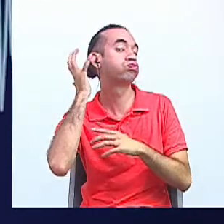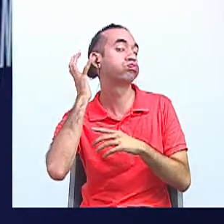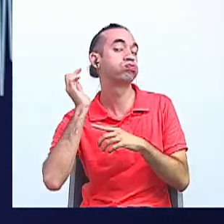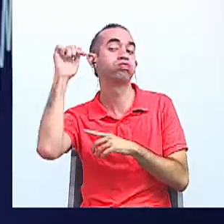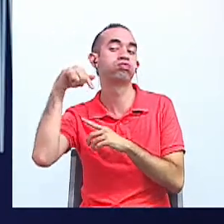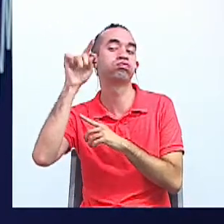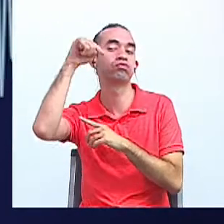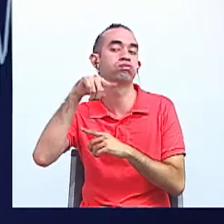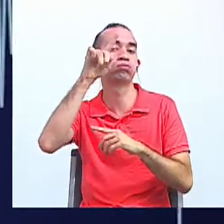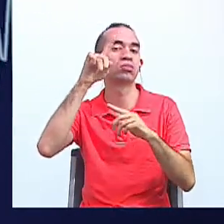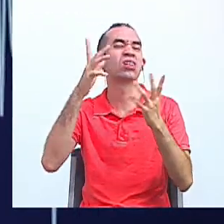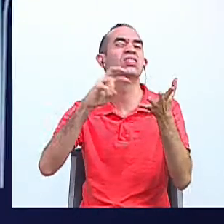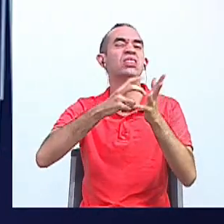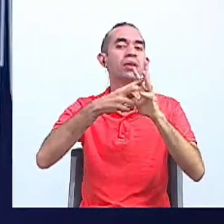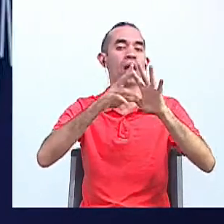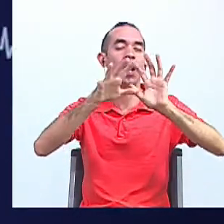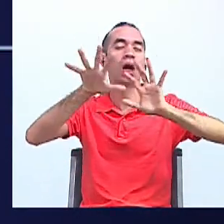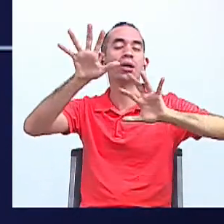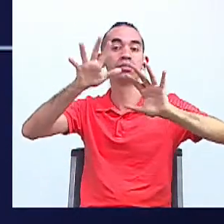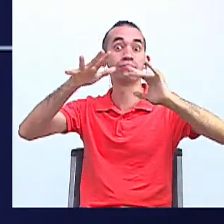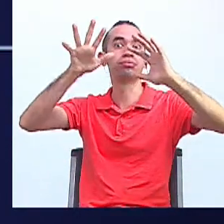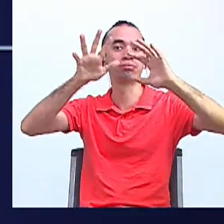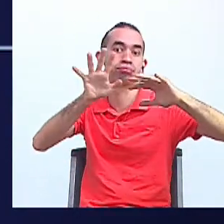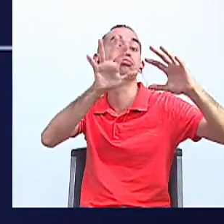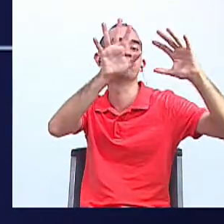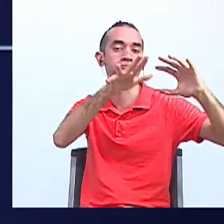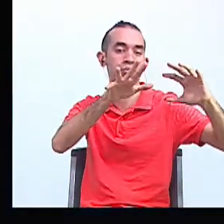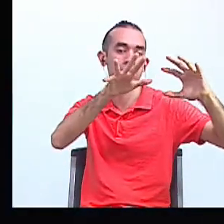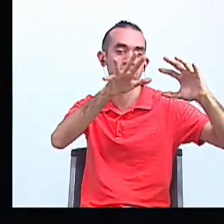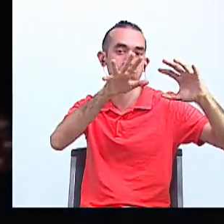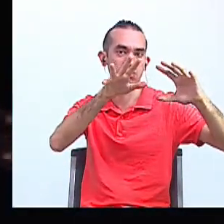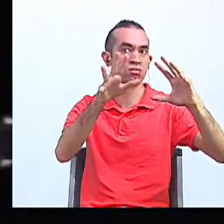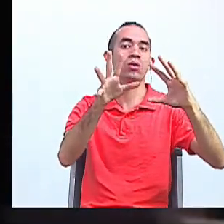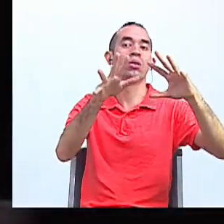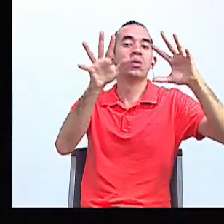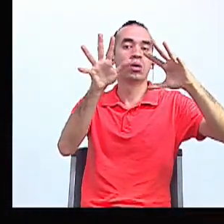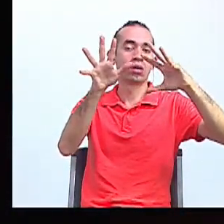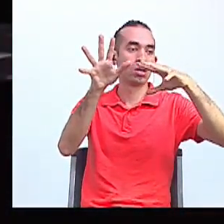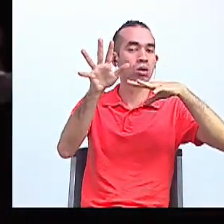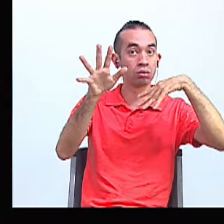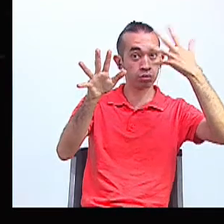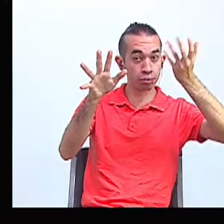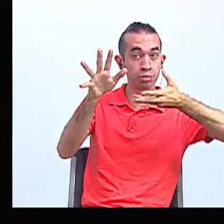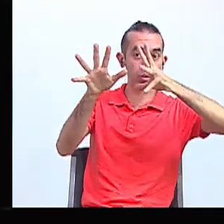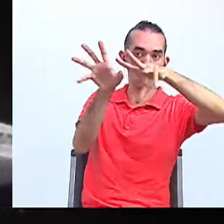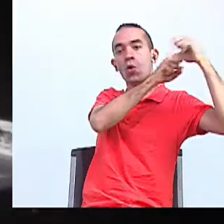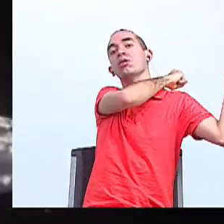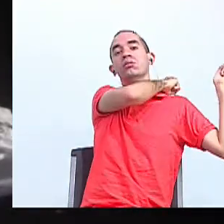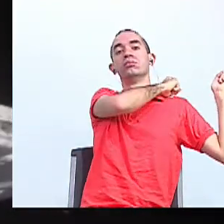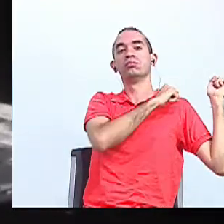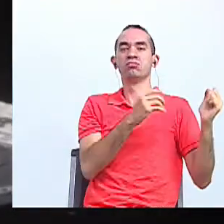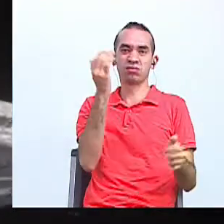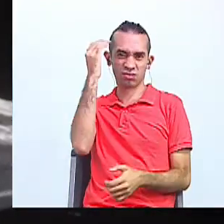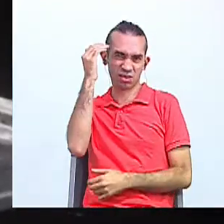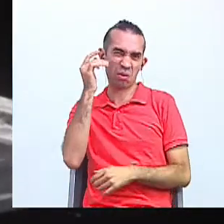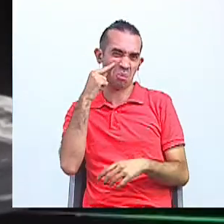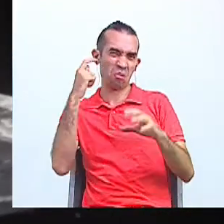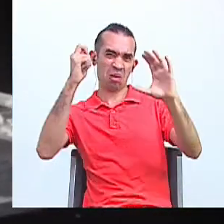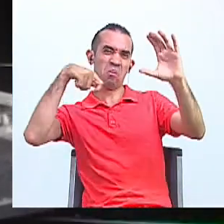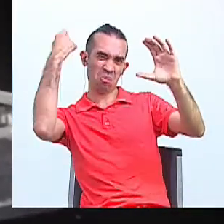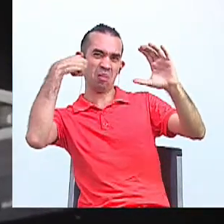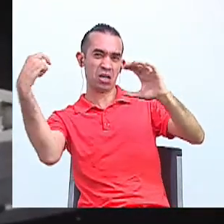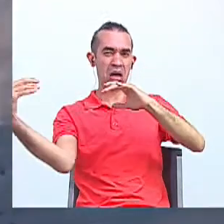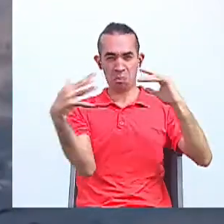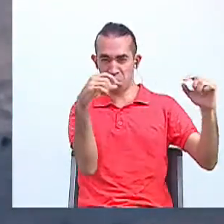hecho vibraciones en el aire, pero sin aire no hay sonido. No hay sonido en el espacio, así que no te fíes de la guerra de